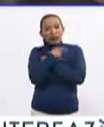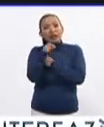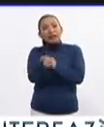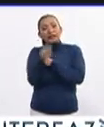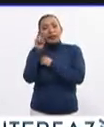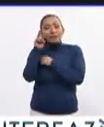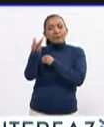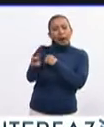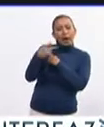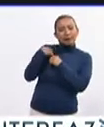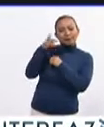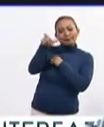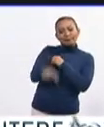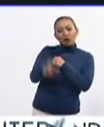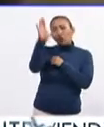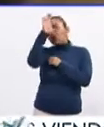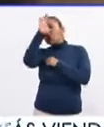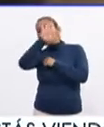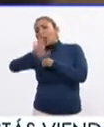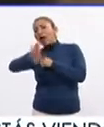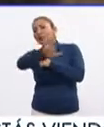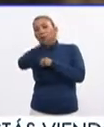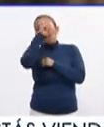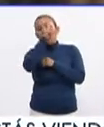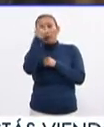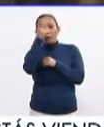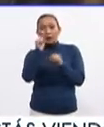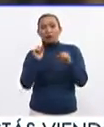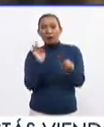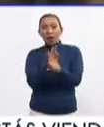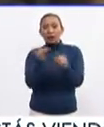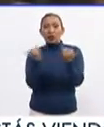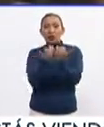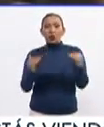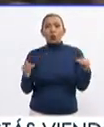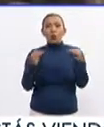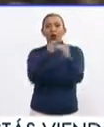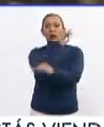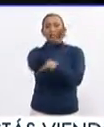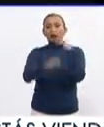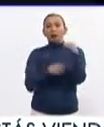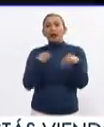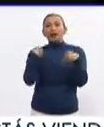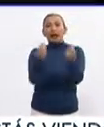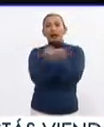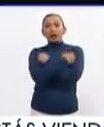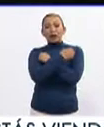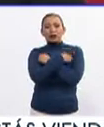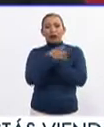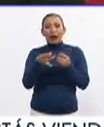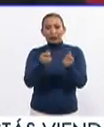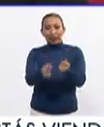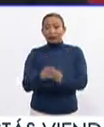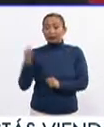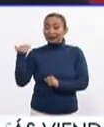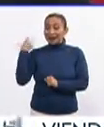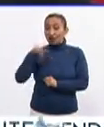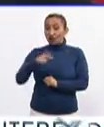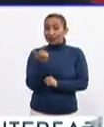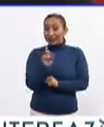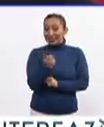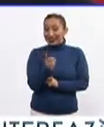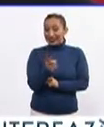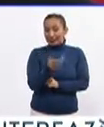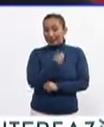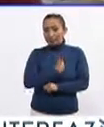se contemplaba la identidad cultural del país para garantizar la igualdad de todos a recibir una educación de calidad. El pasado 12 de